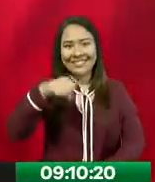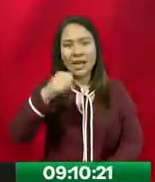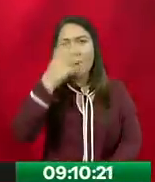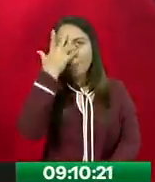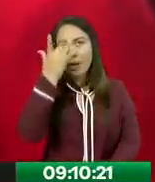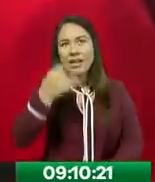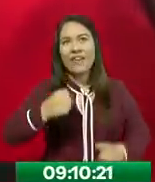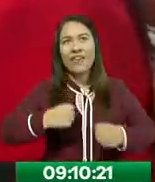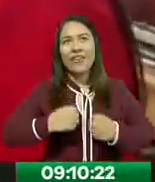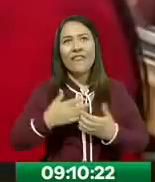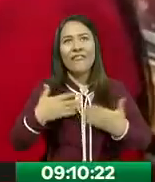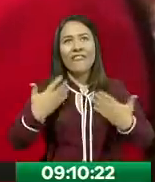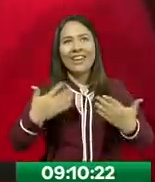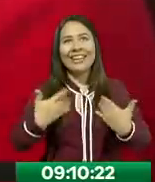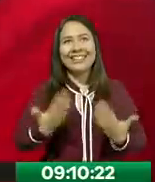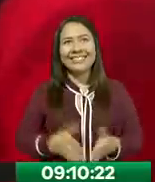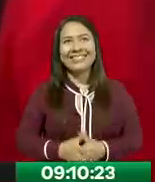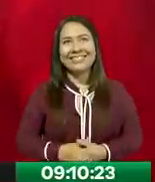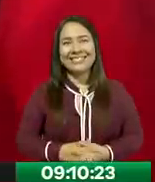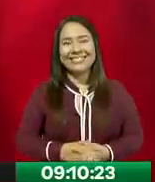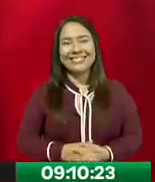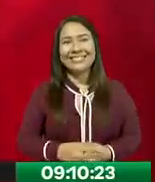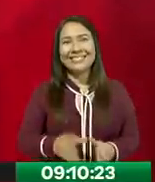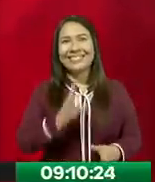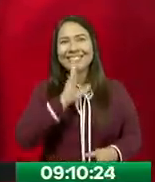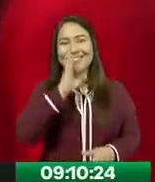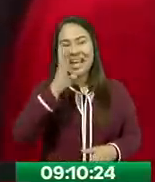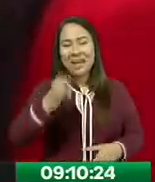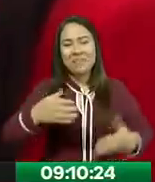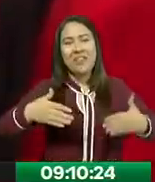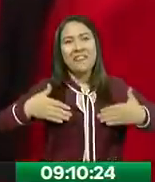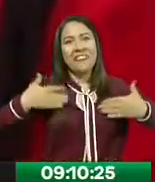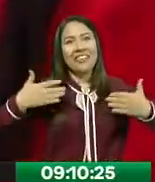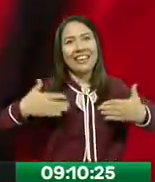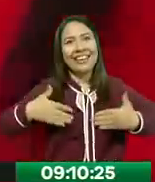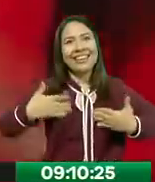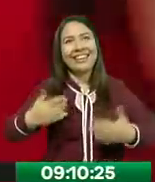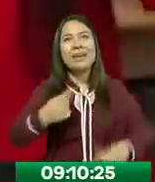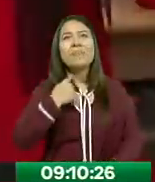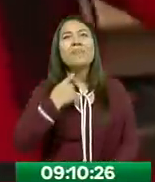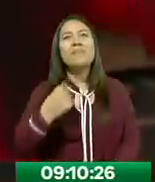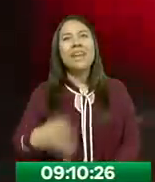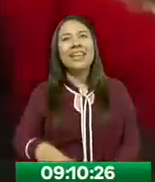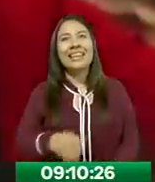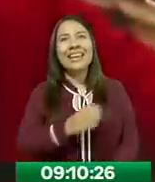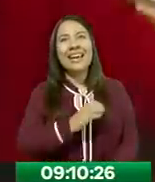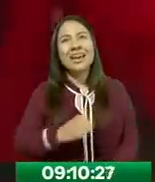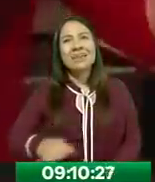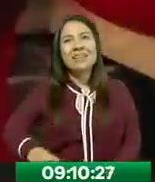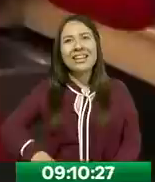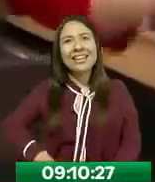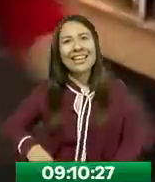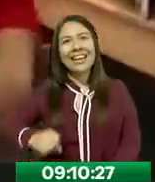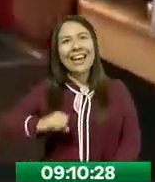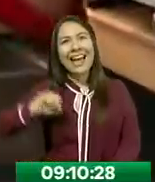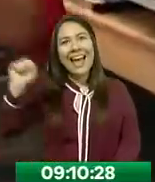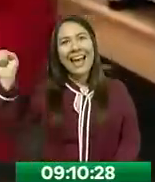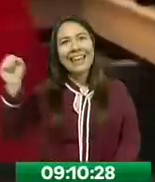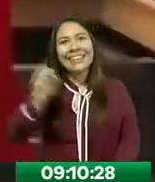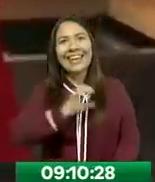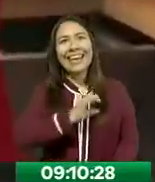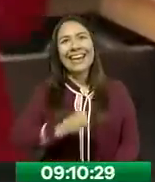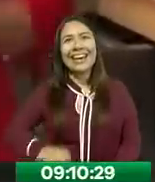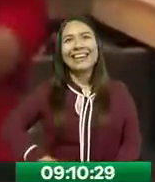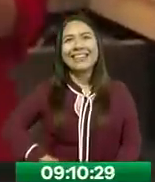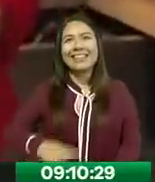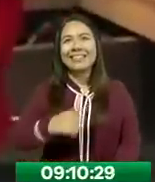qué está feliz? Porque... Siempre uno tiene que estar feliz porque perdió el Belén. Esa es la realidad. Esa es la